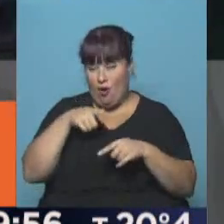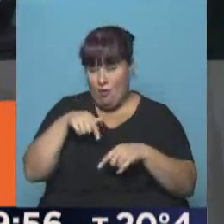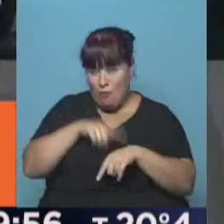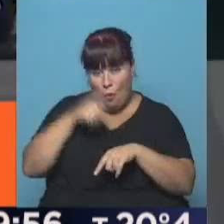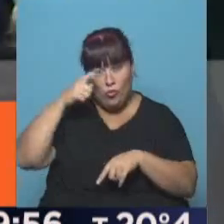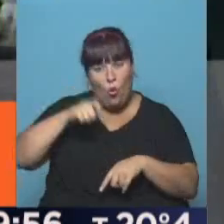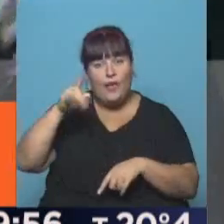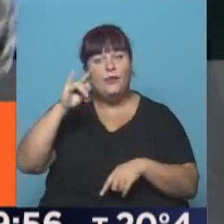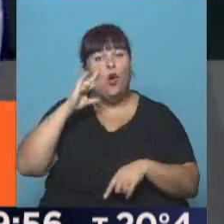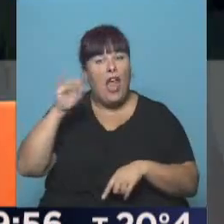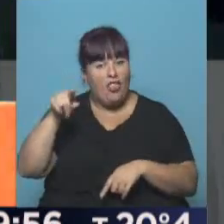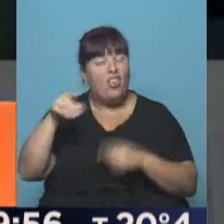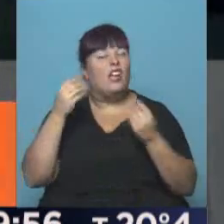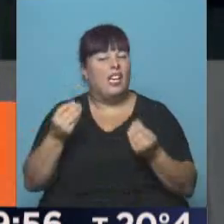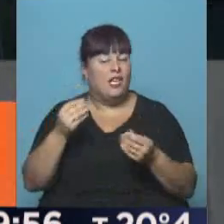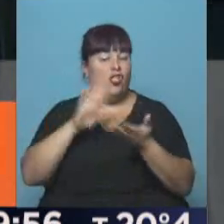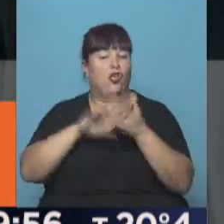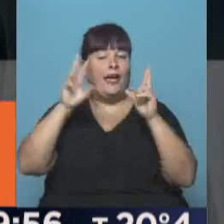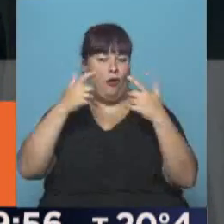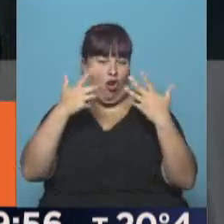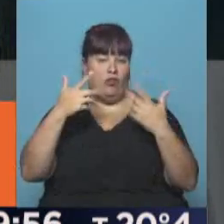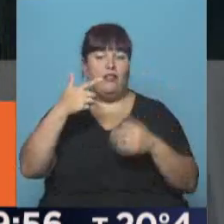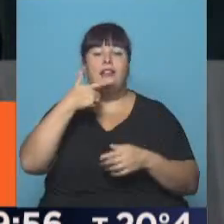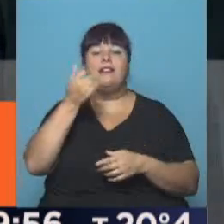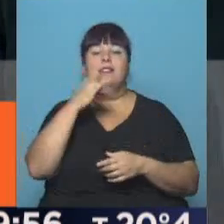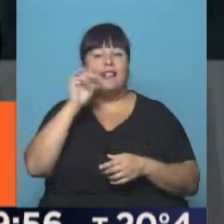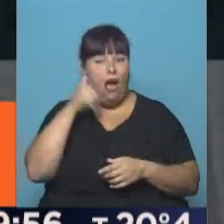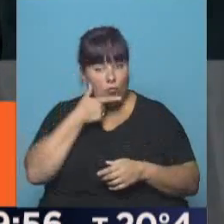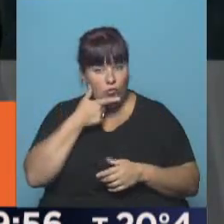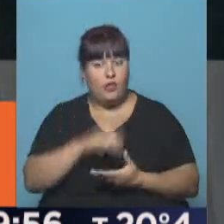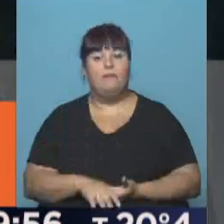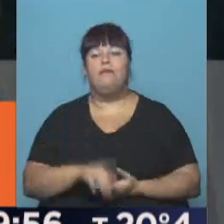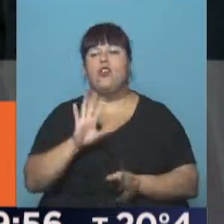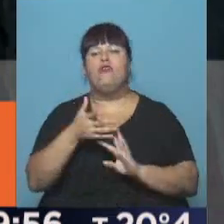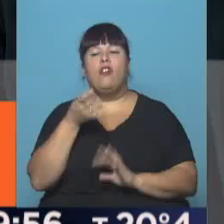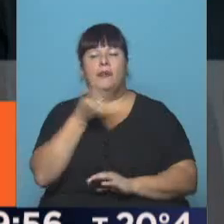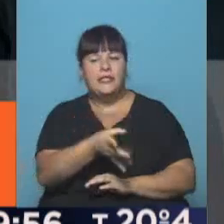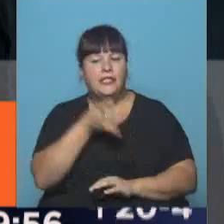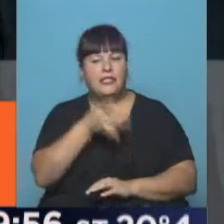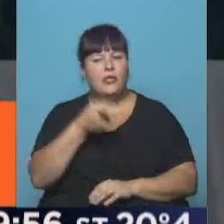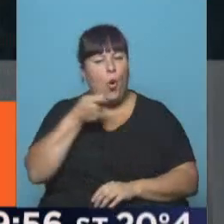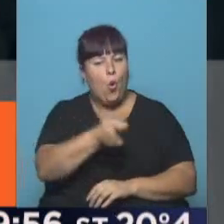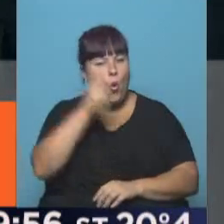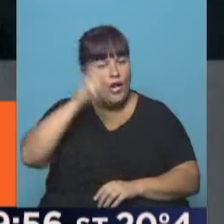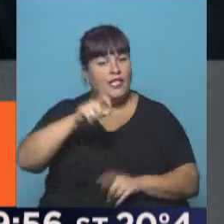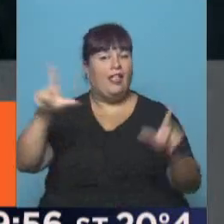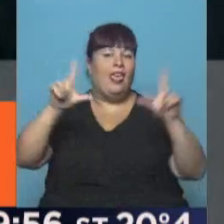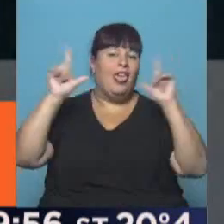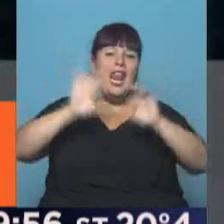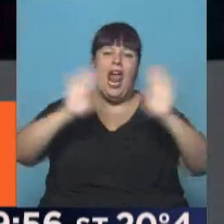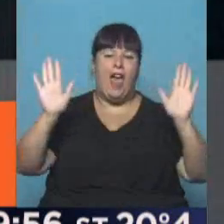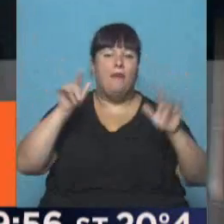el juez federal Claudio Bonadío por la causa conocida como Los Sauces, es una persecución judicial y mediática